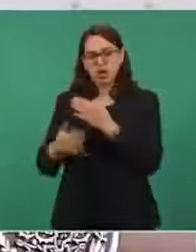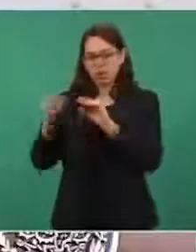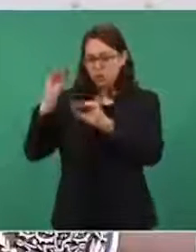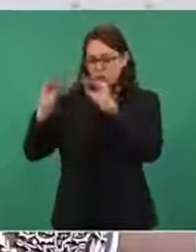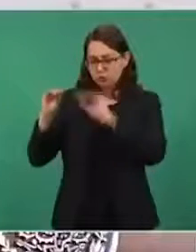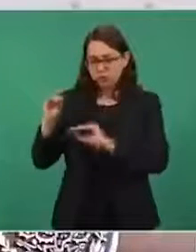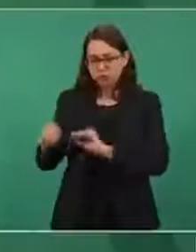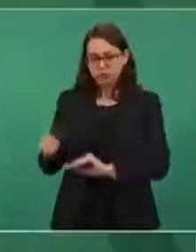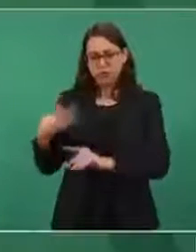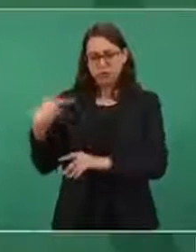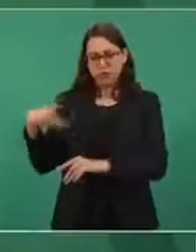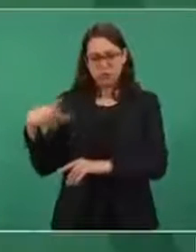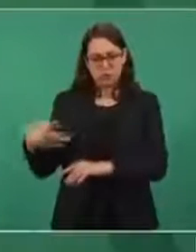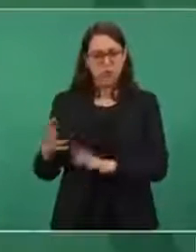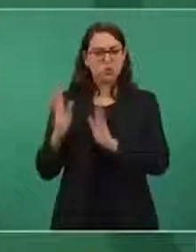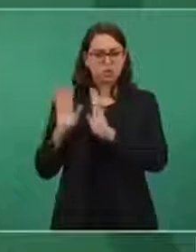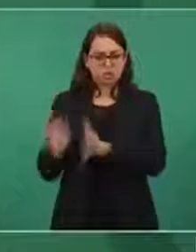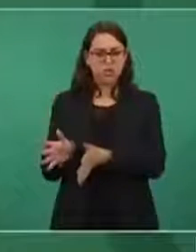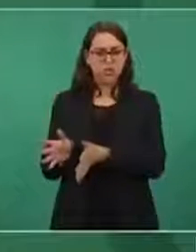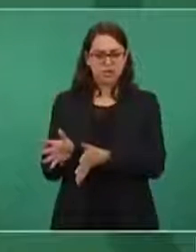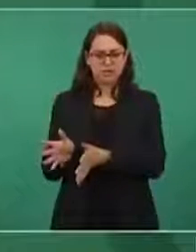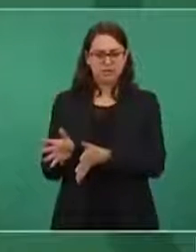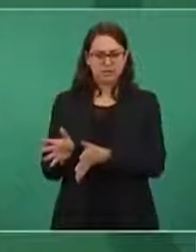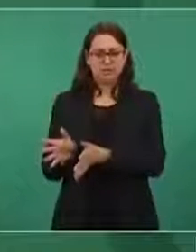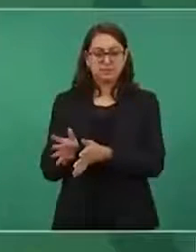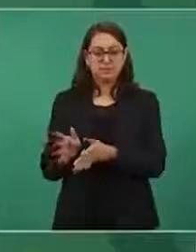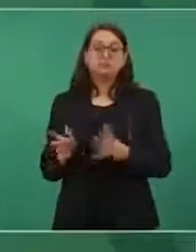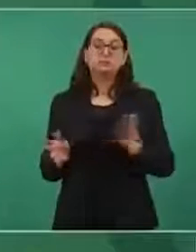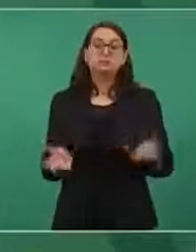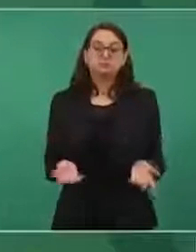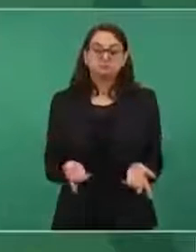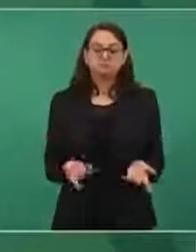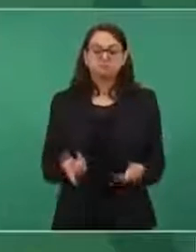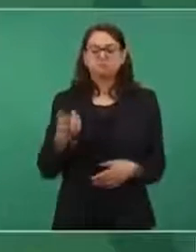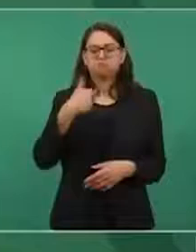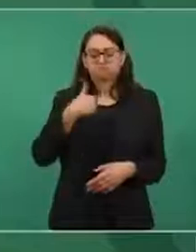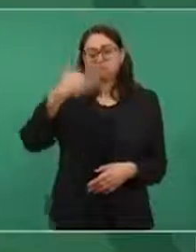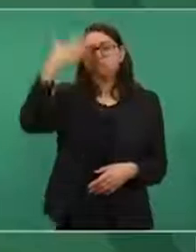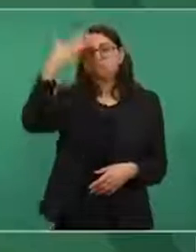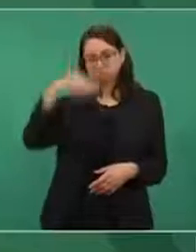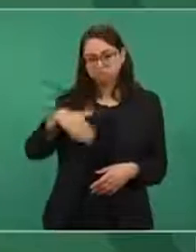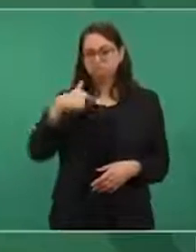me consta es de que es un programa